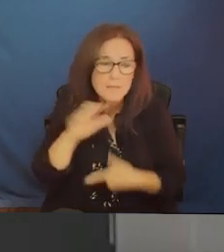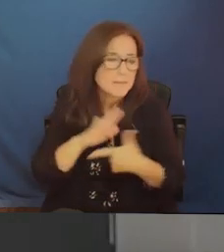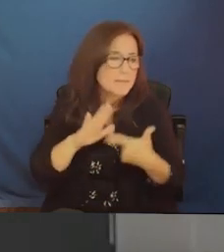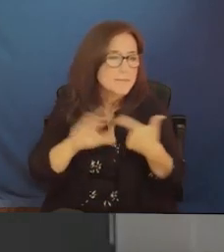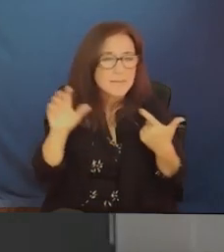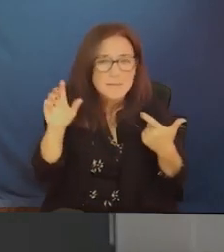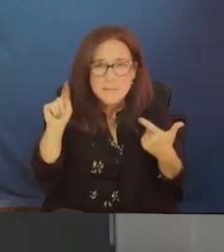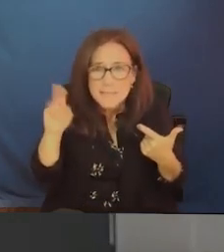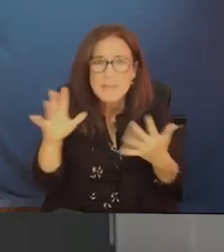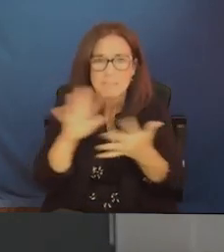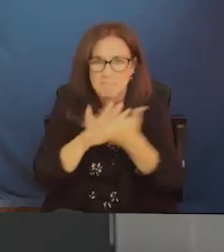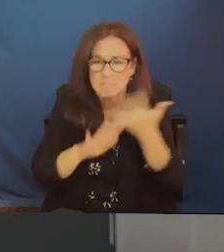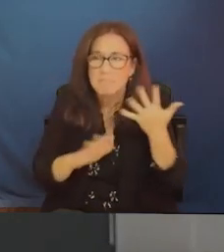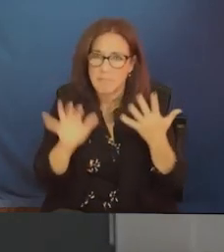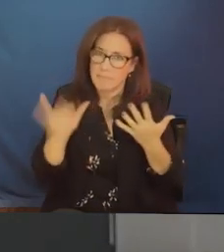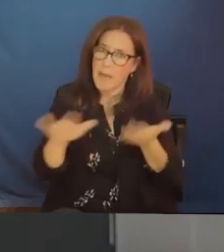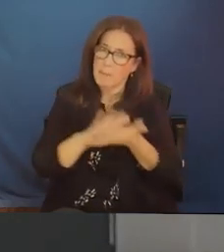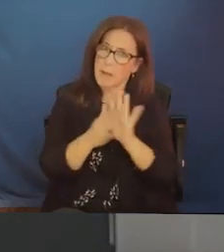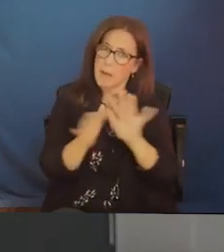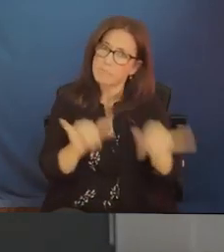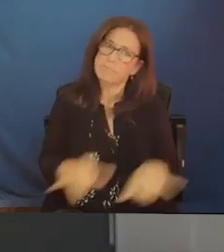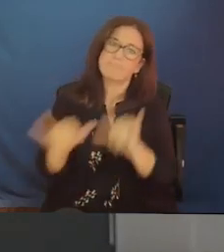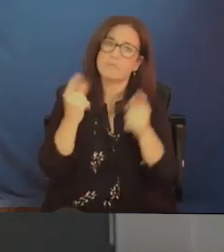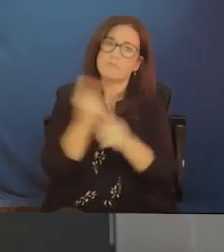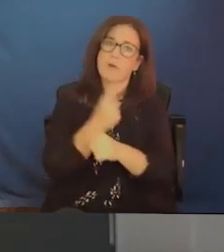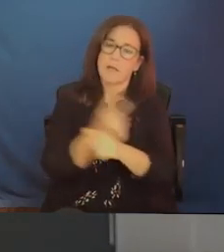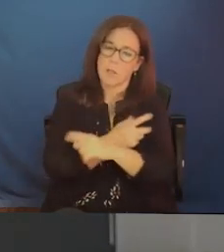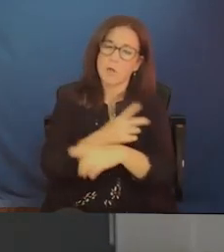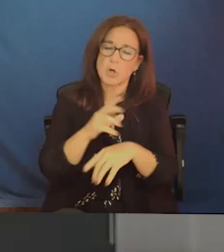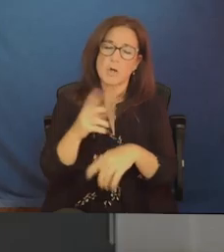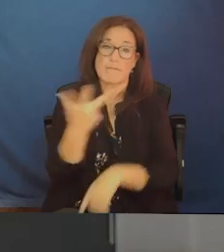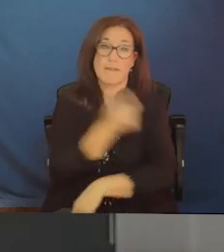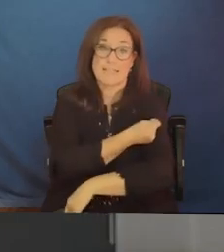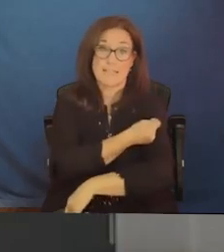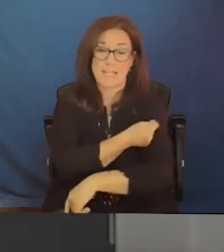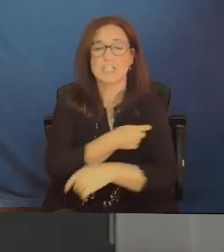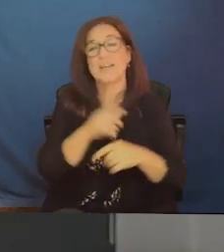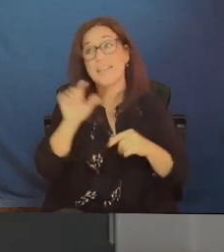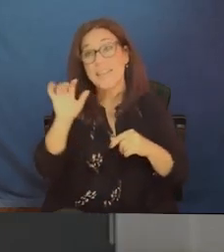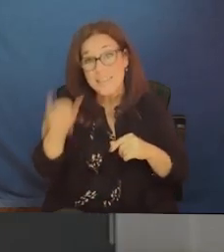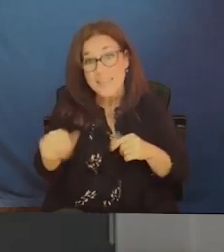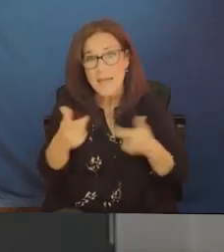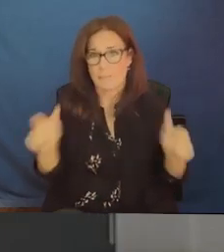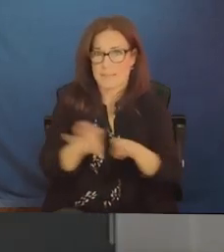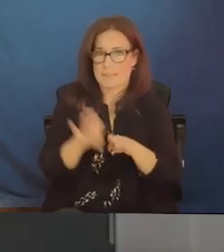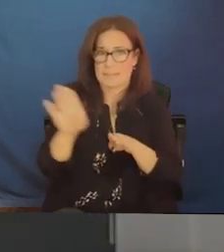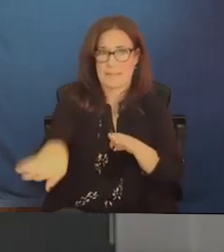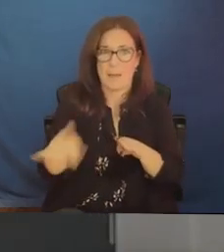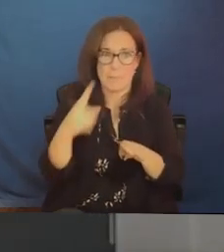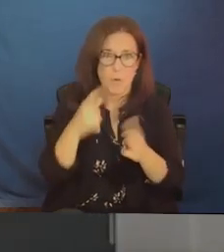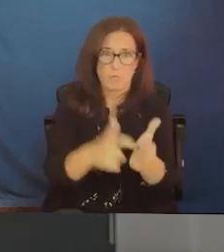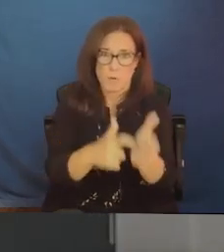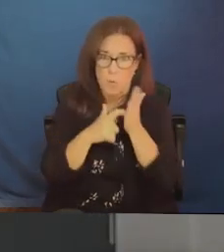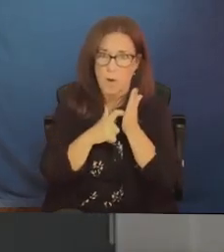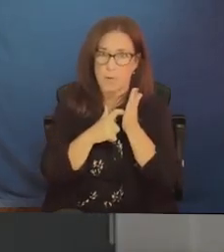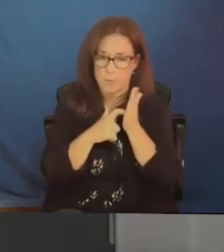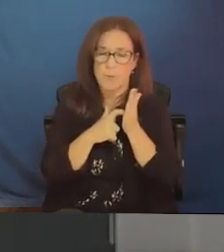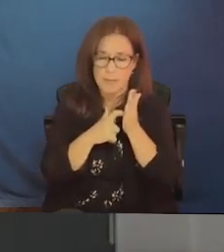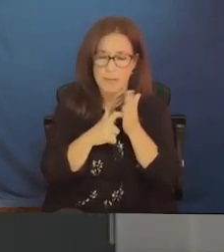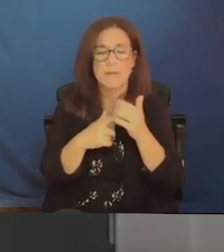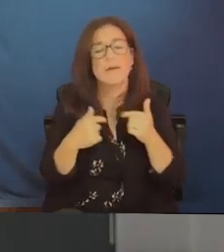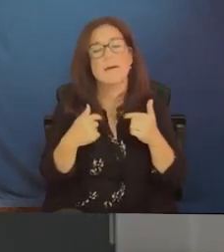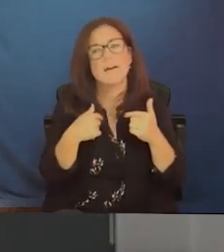rubéola que ha sido rutinario nuestra sociedad esto es un paso grande y debe ser el último paso porque